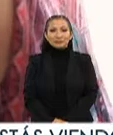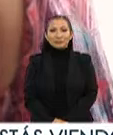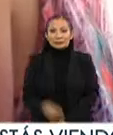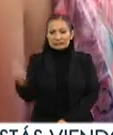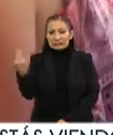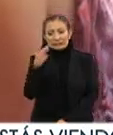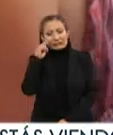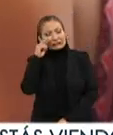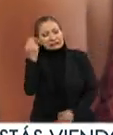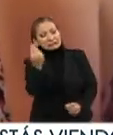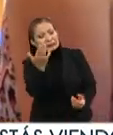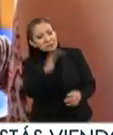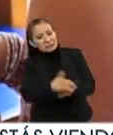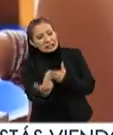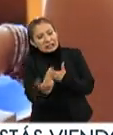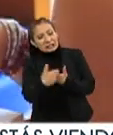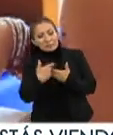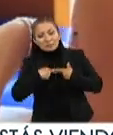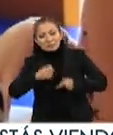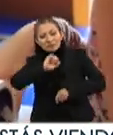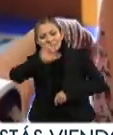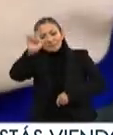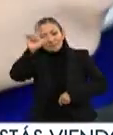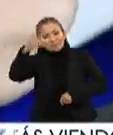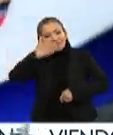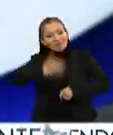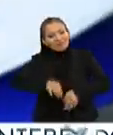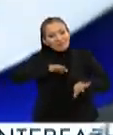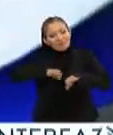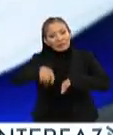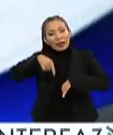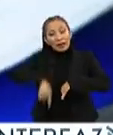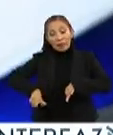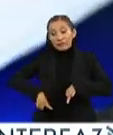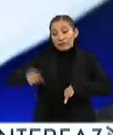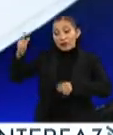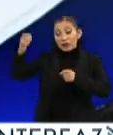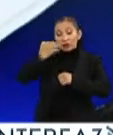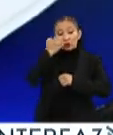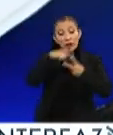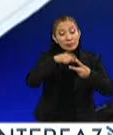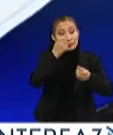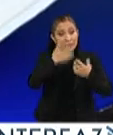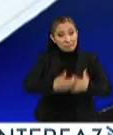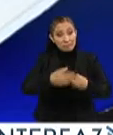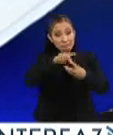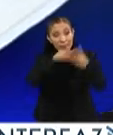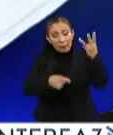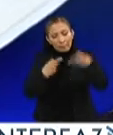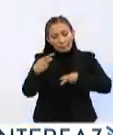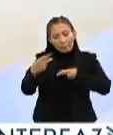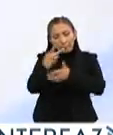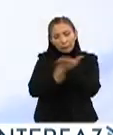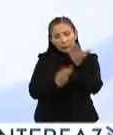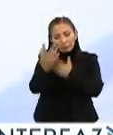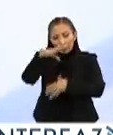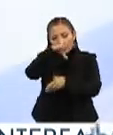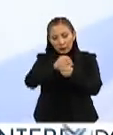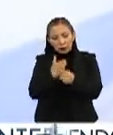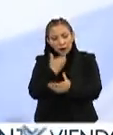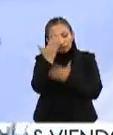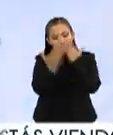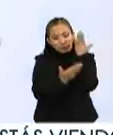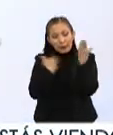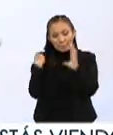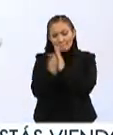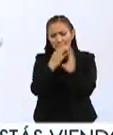La necesidad de contar con mejores perfiles profesionales ha llevado a gobiernos, escuelas y empresas a diseñar programas integrales de